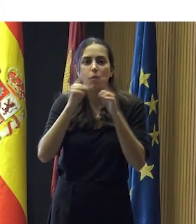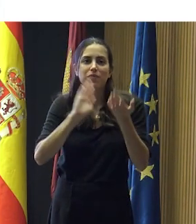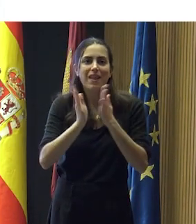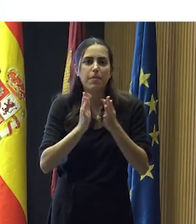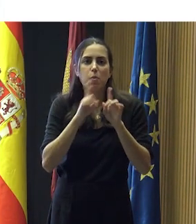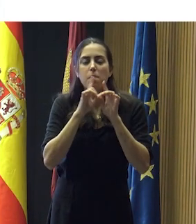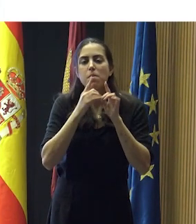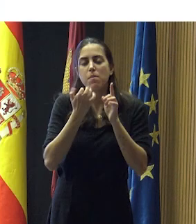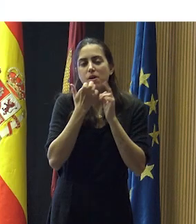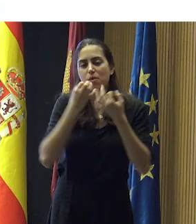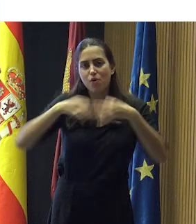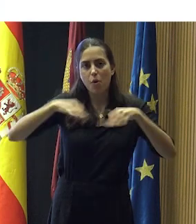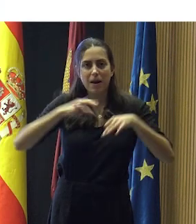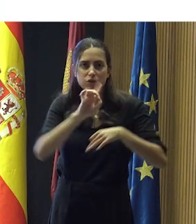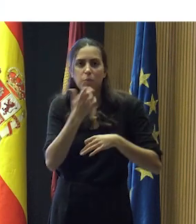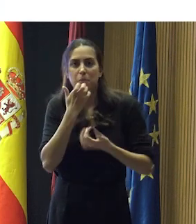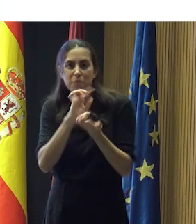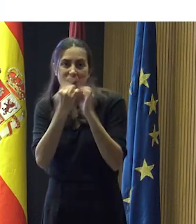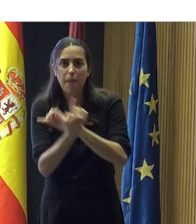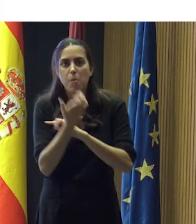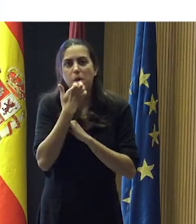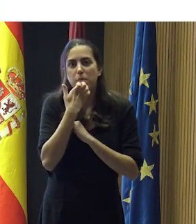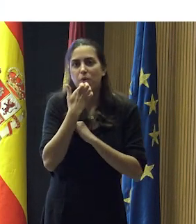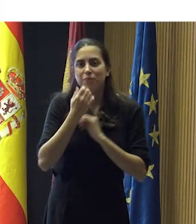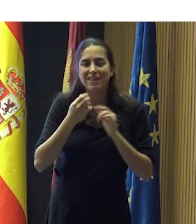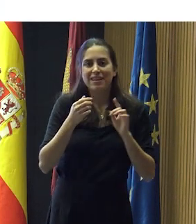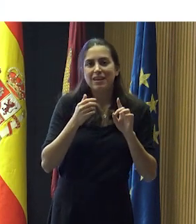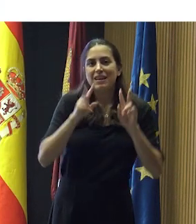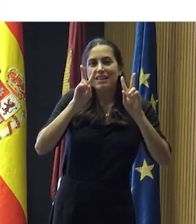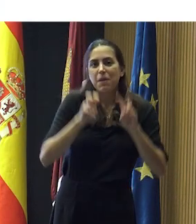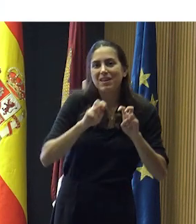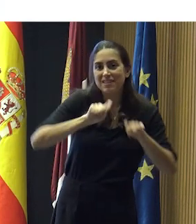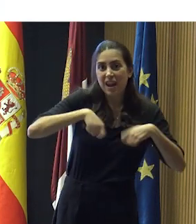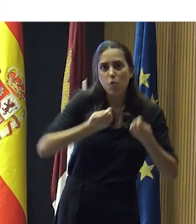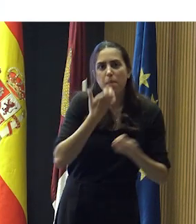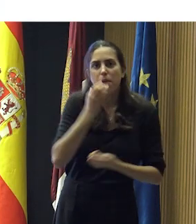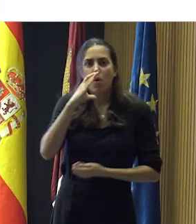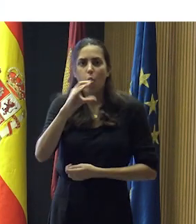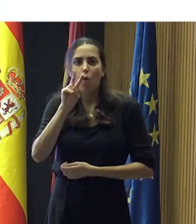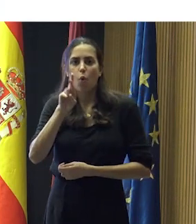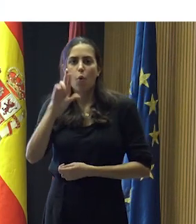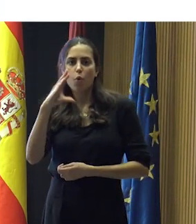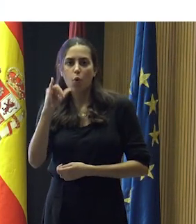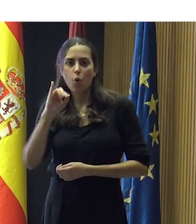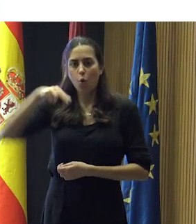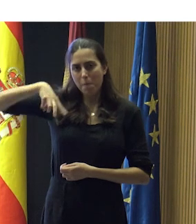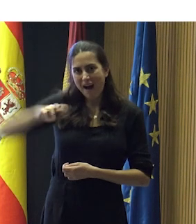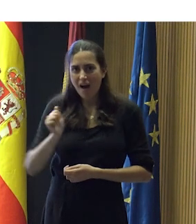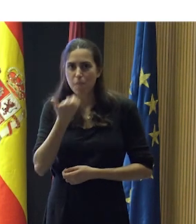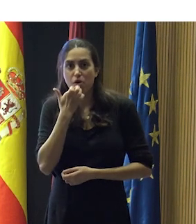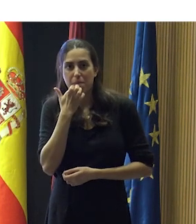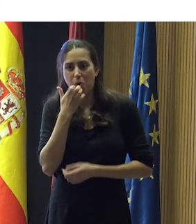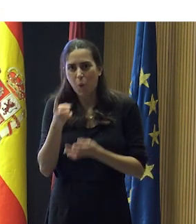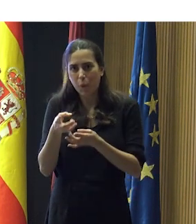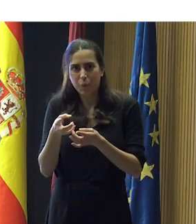convencionales, usando, por ejemplo, extractos naturales, como por ejemplo la curcumina y demás, porque esto podrá parecer un poco raro,